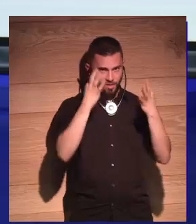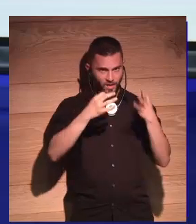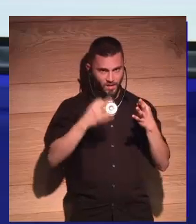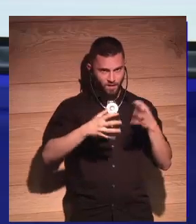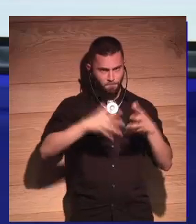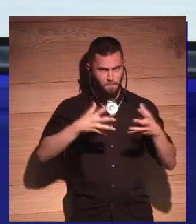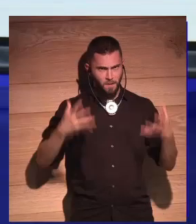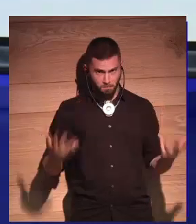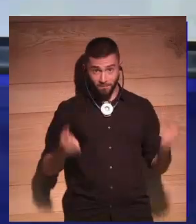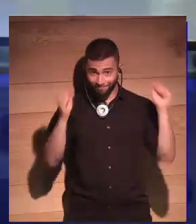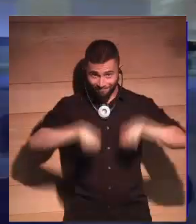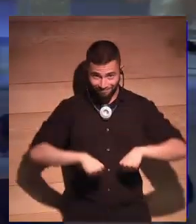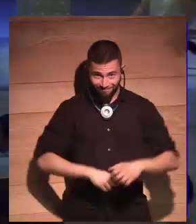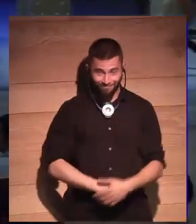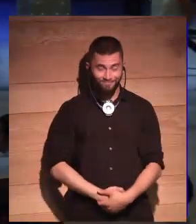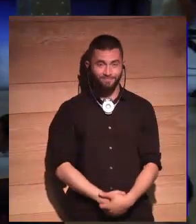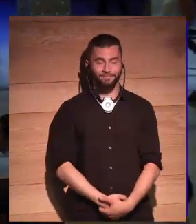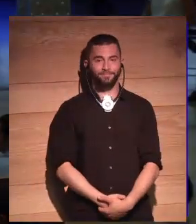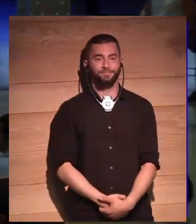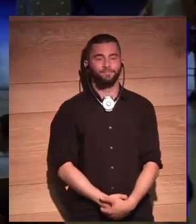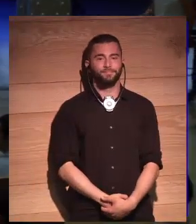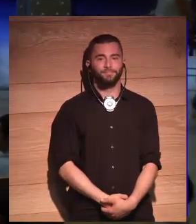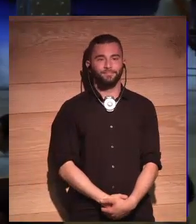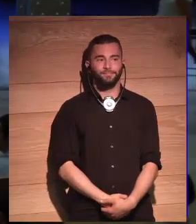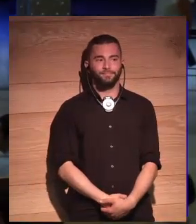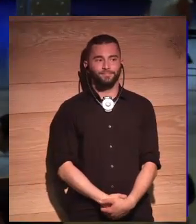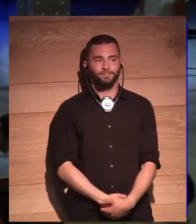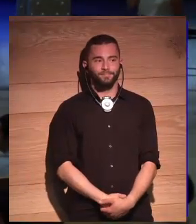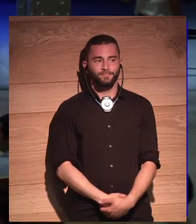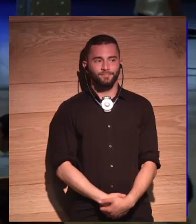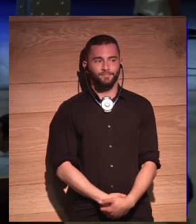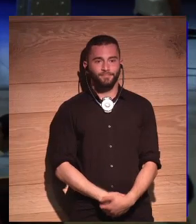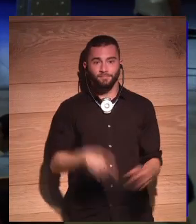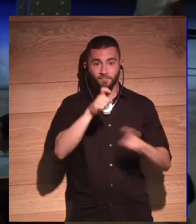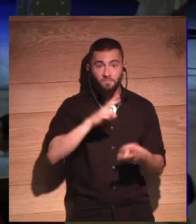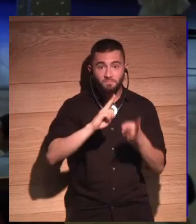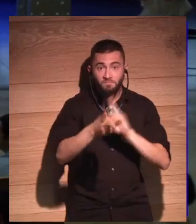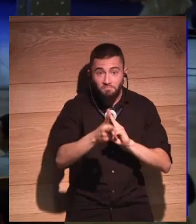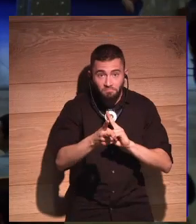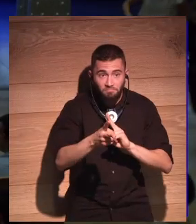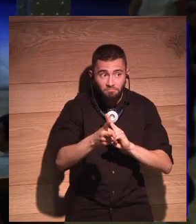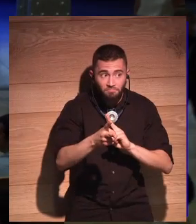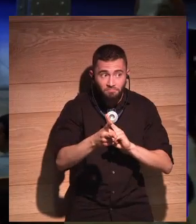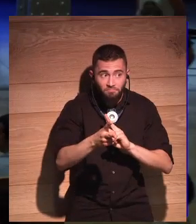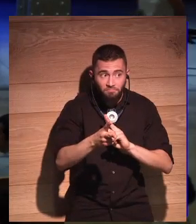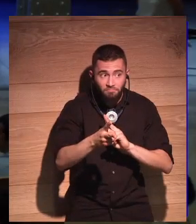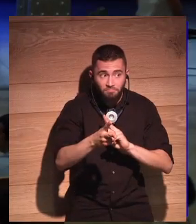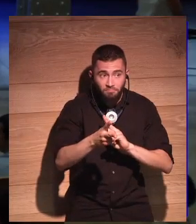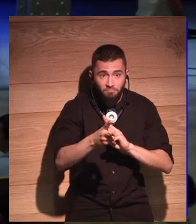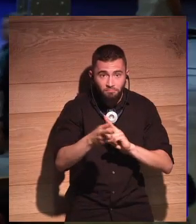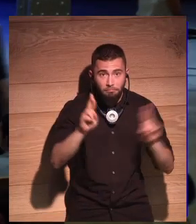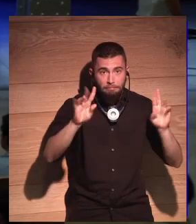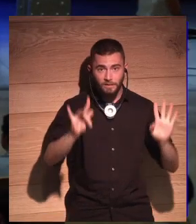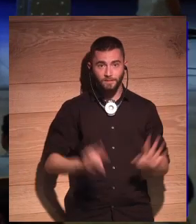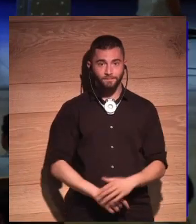¿De acuerdo? ¿He respondido a la pregunta? Sí, porque... Espero que sí.